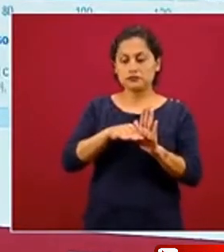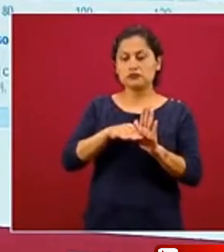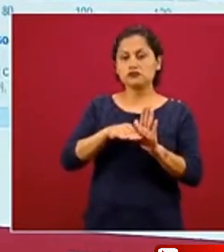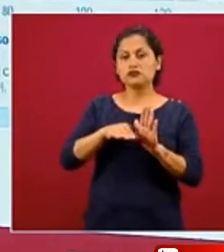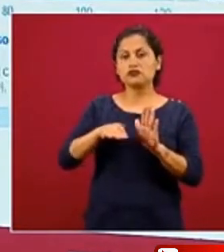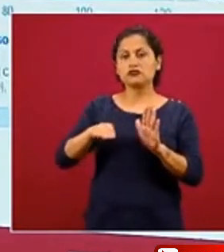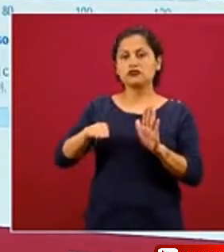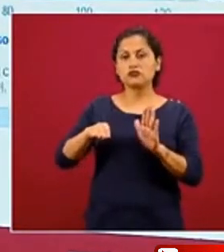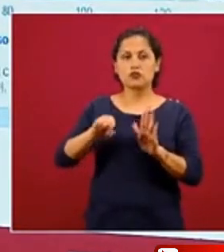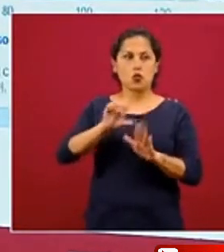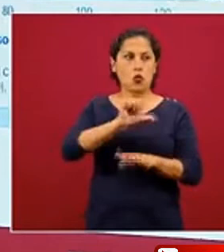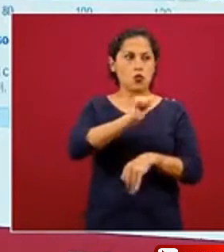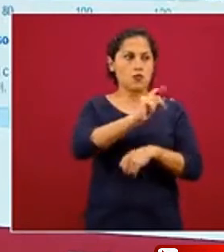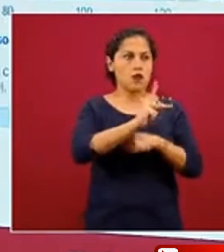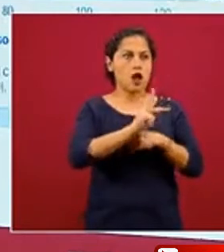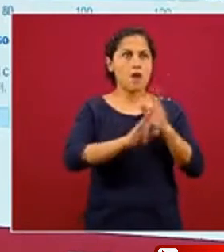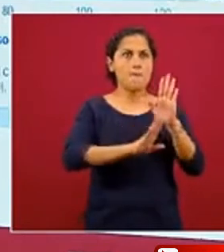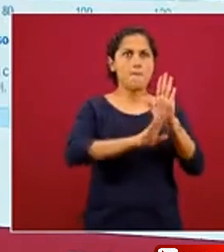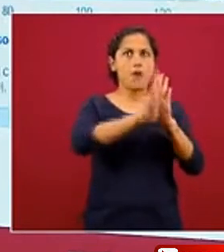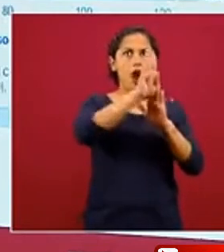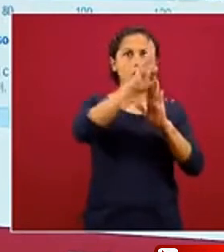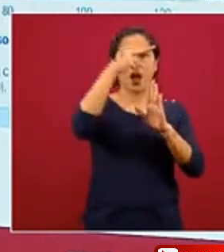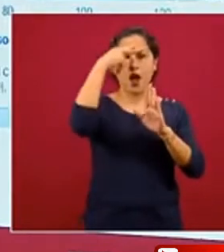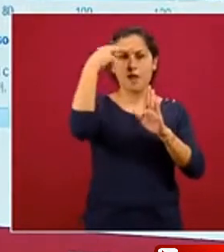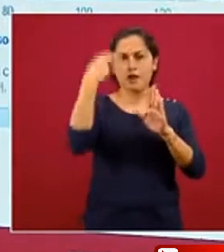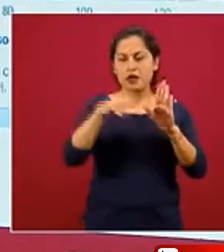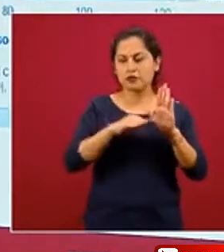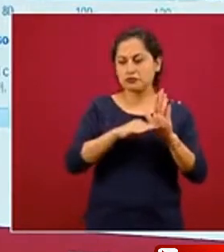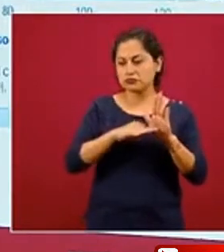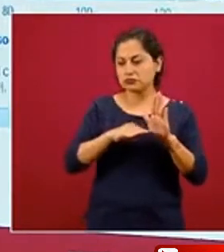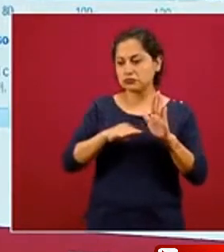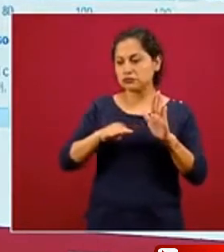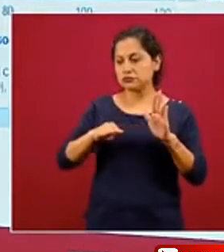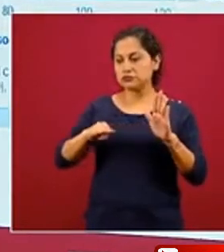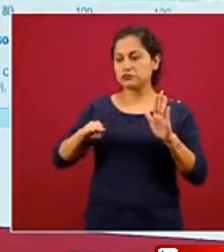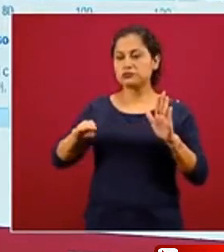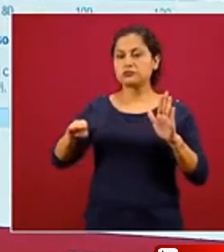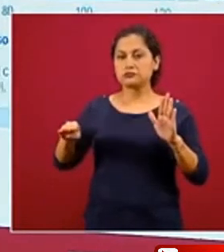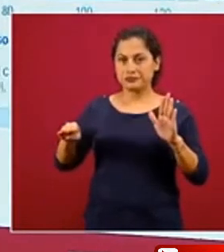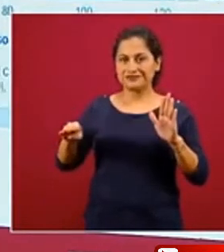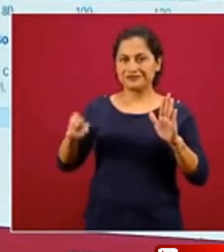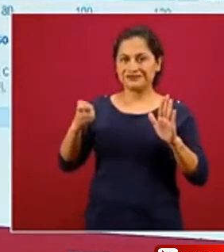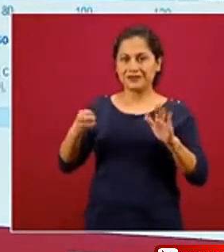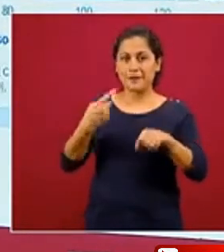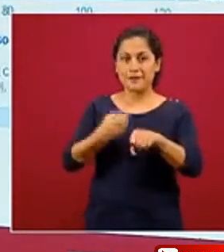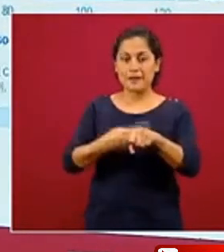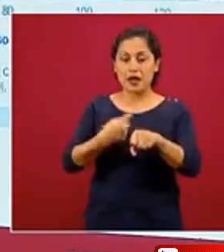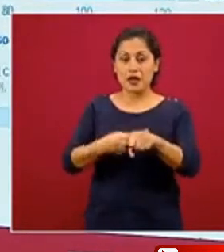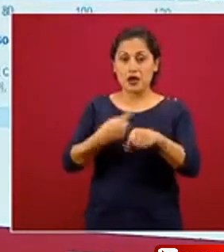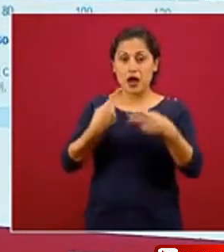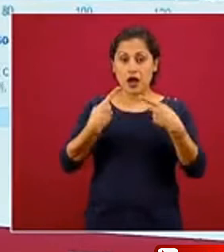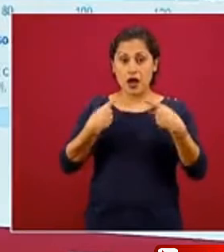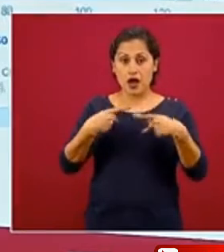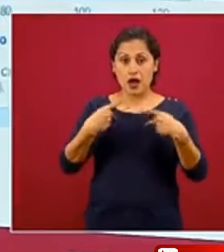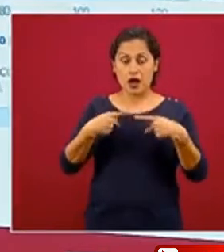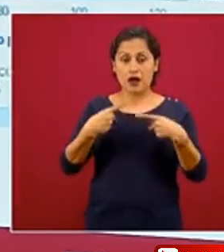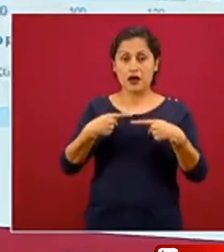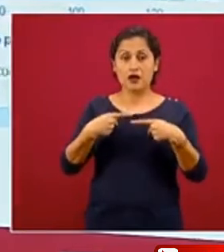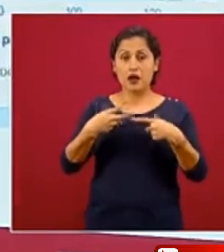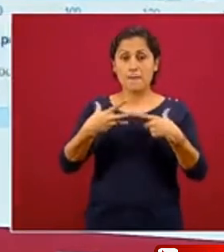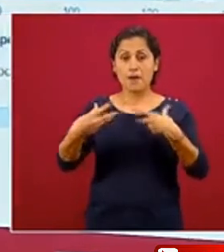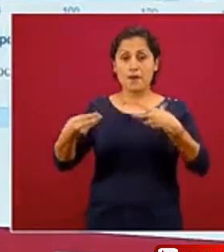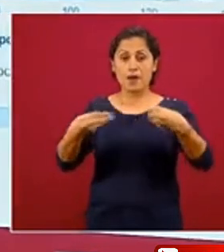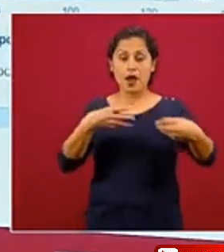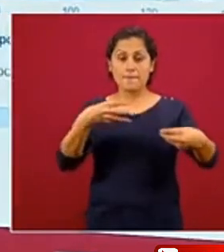cuando se compara con estas y que tiene una velocidad menor de aumento en el número de casos y la razón por la que tiene